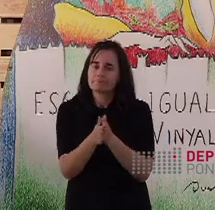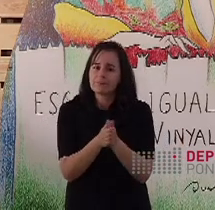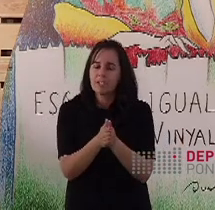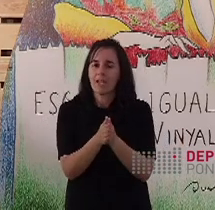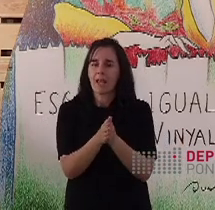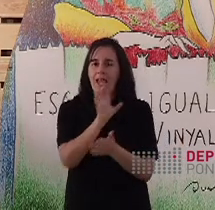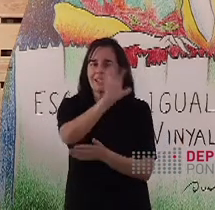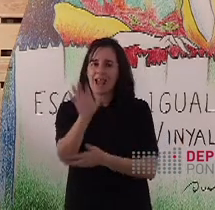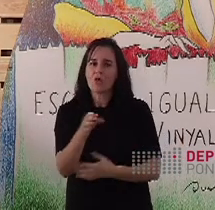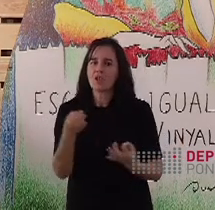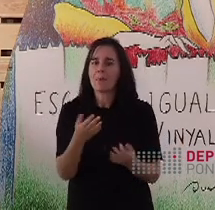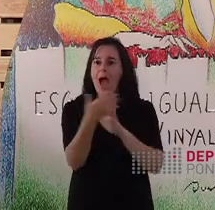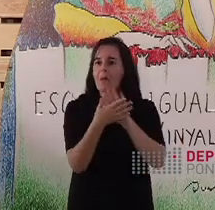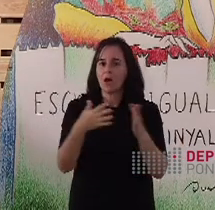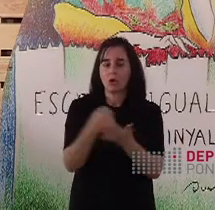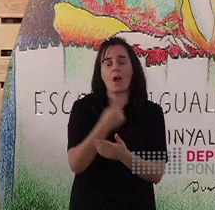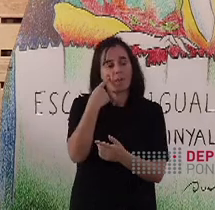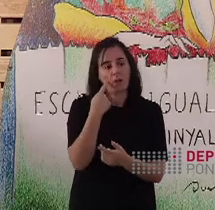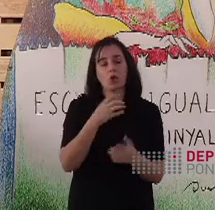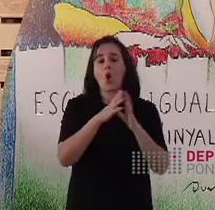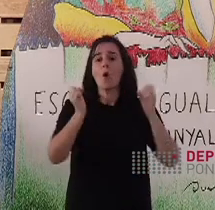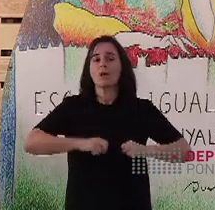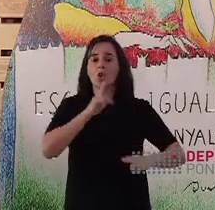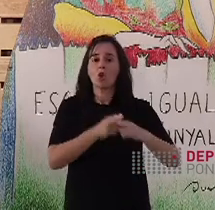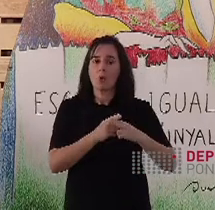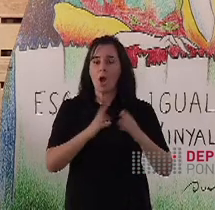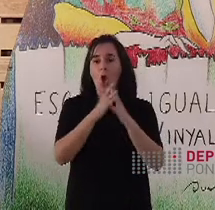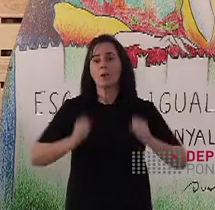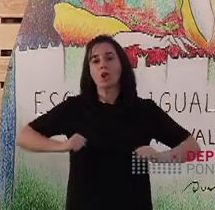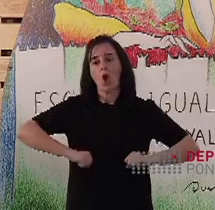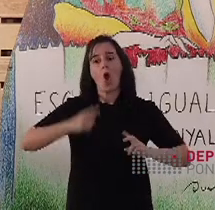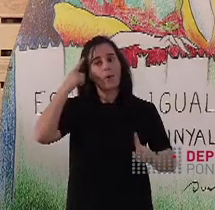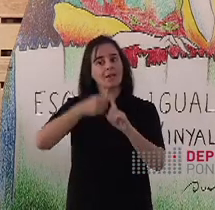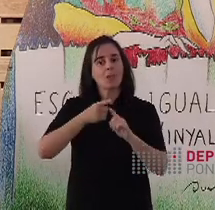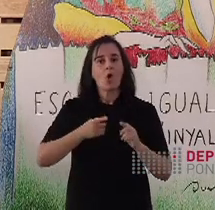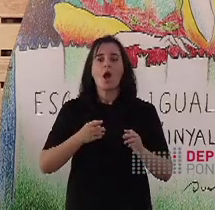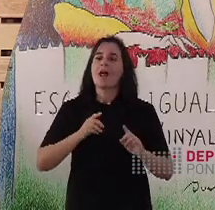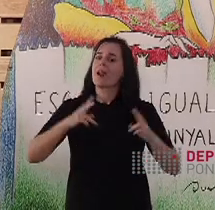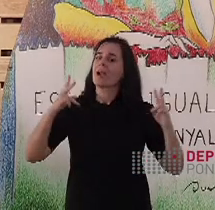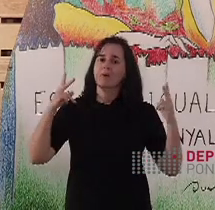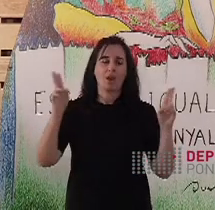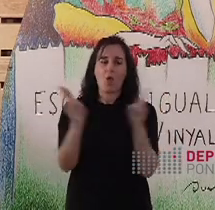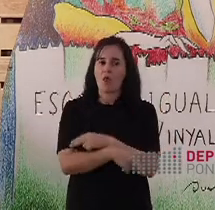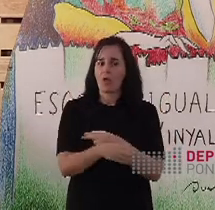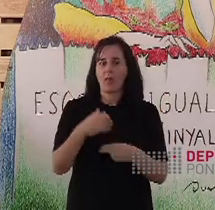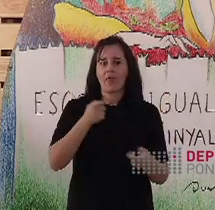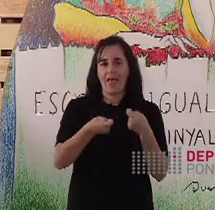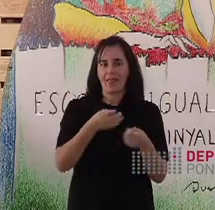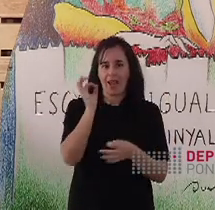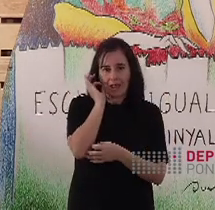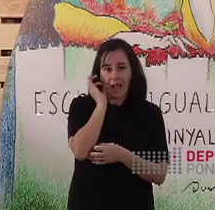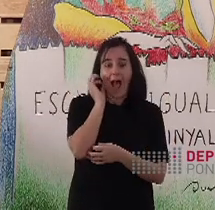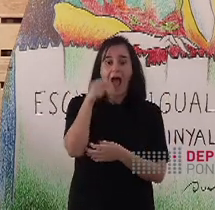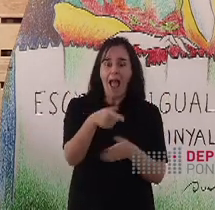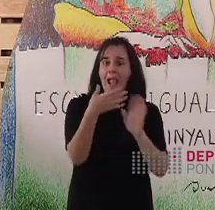o convenio se titulaba Convenio para a Represión da Trata, se instaba de que era toda a prostitución,